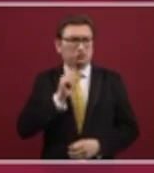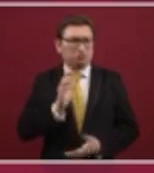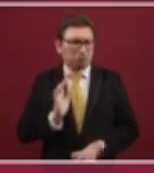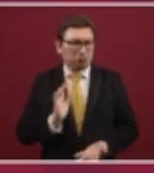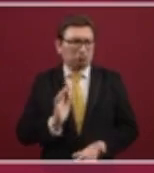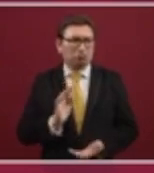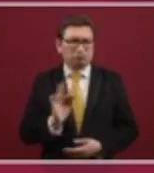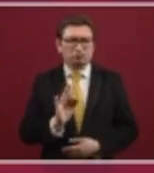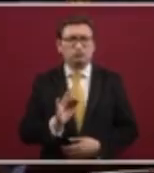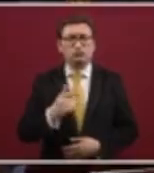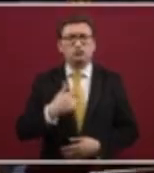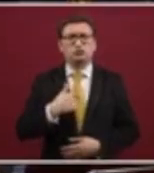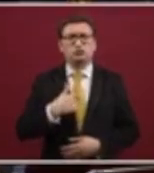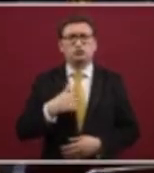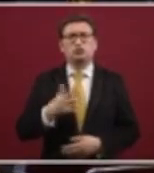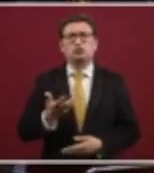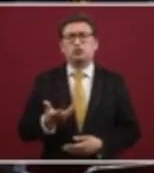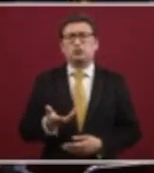voy